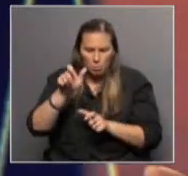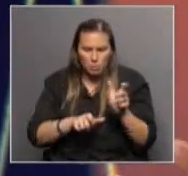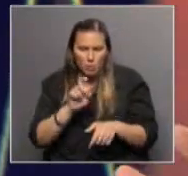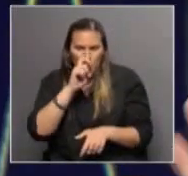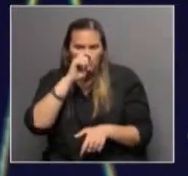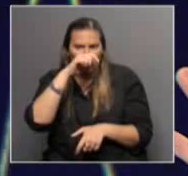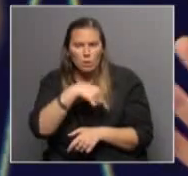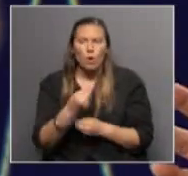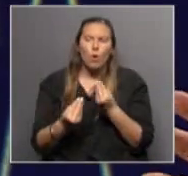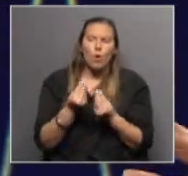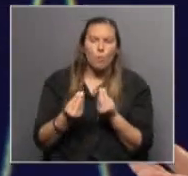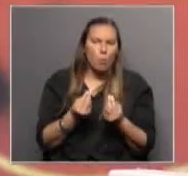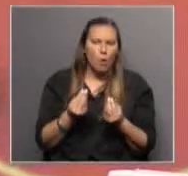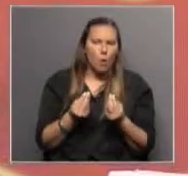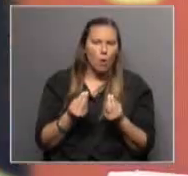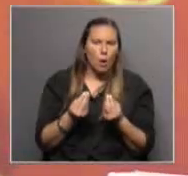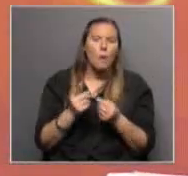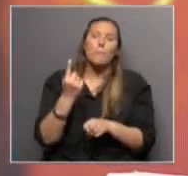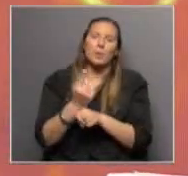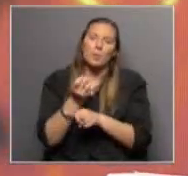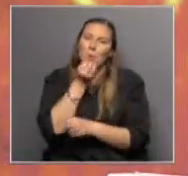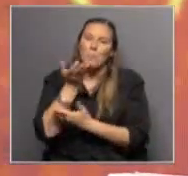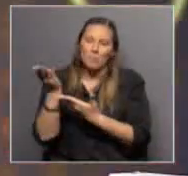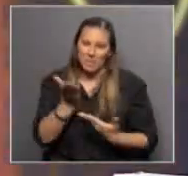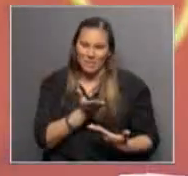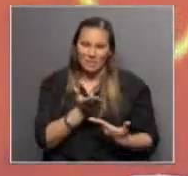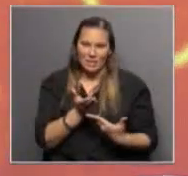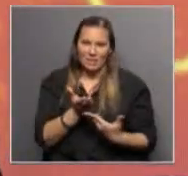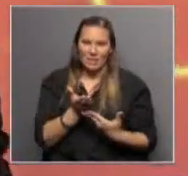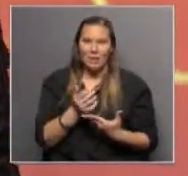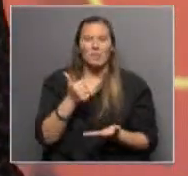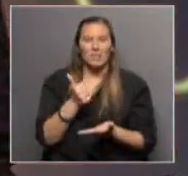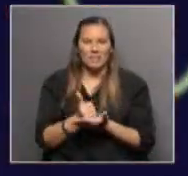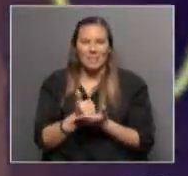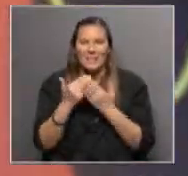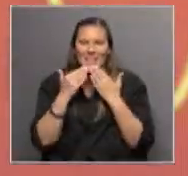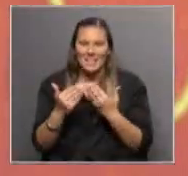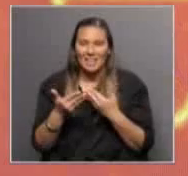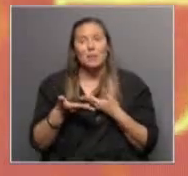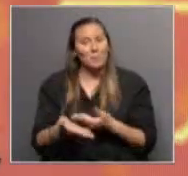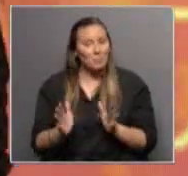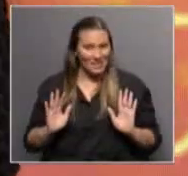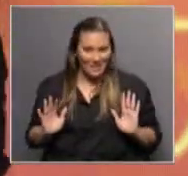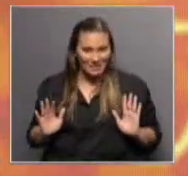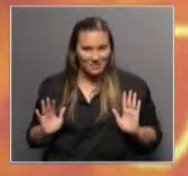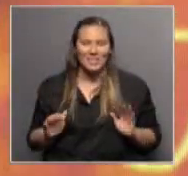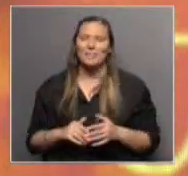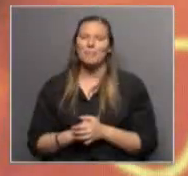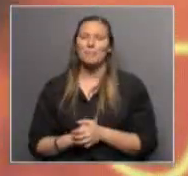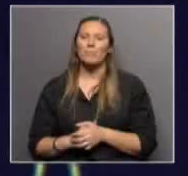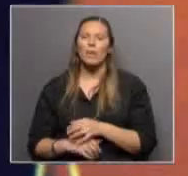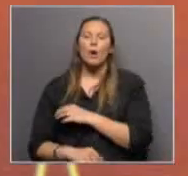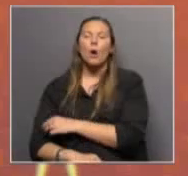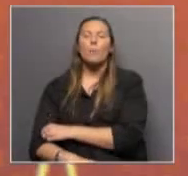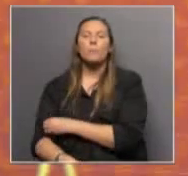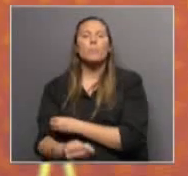con las redes sociales primero bienvenida a laura amor agrado por estar hoy acá gracias prestarme borja como